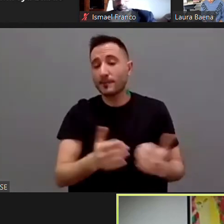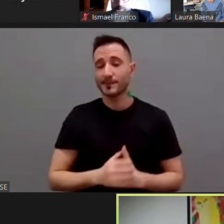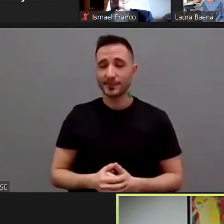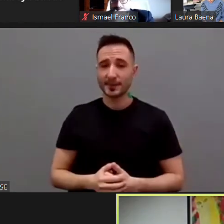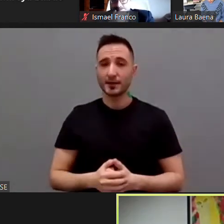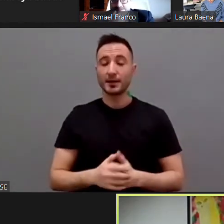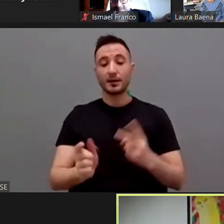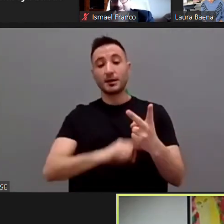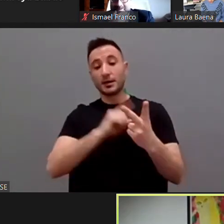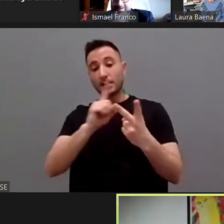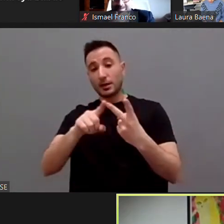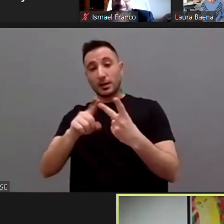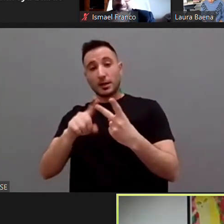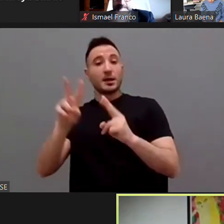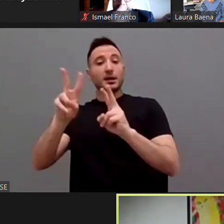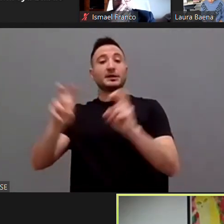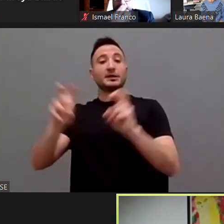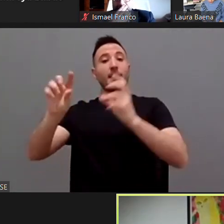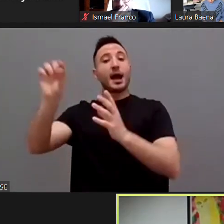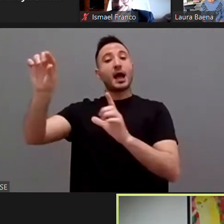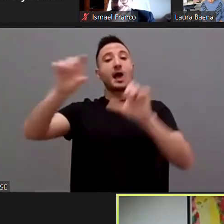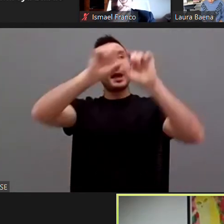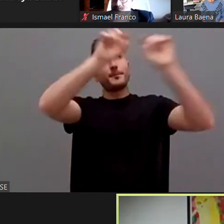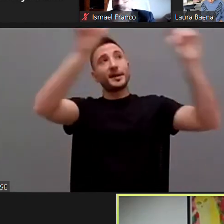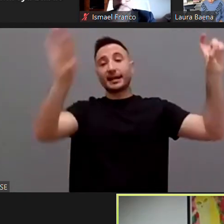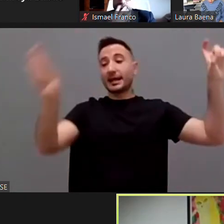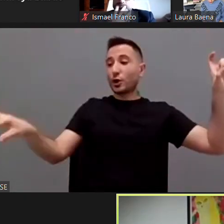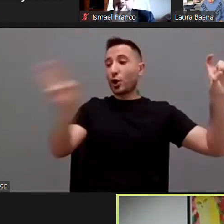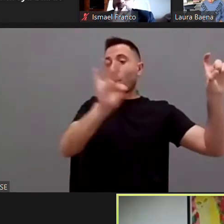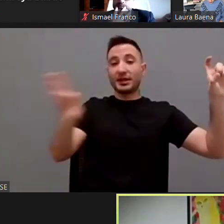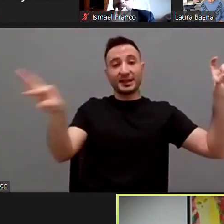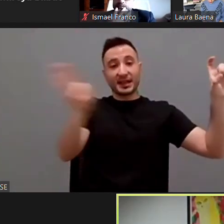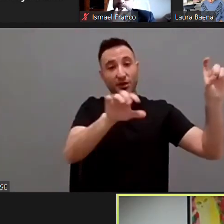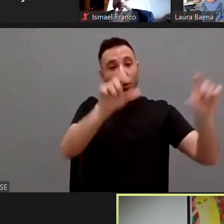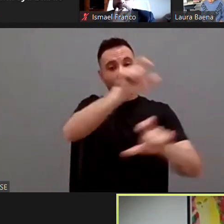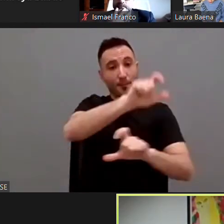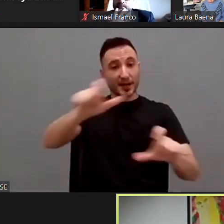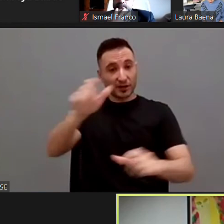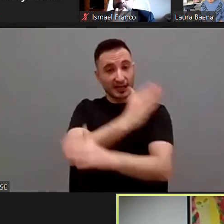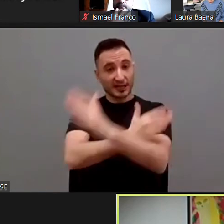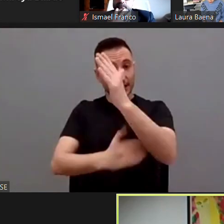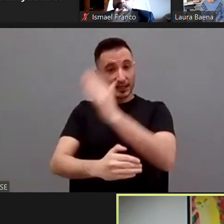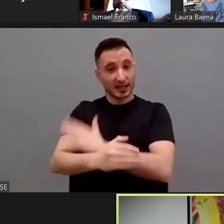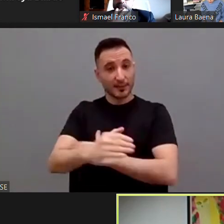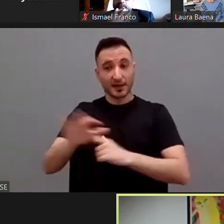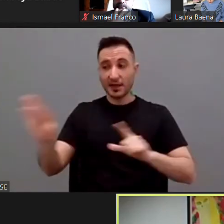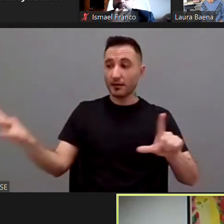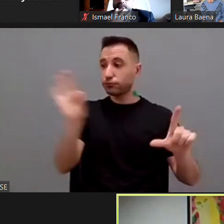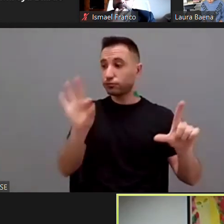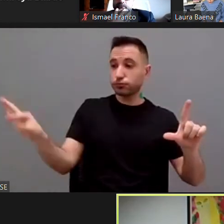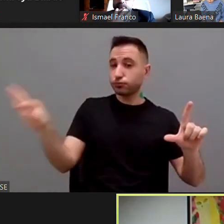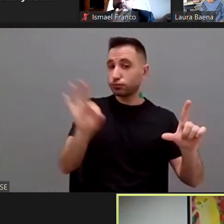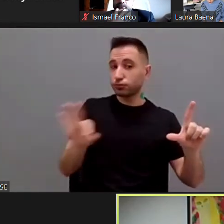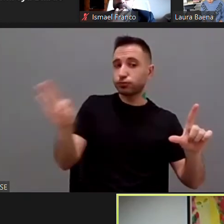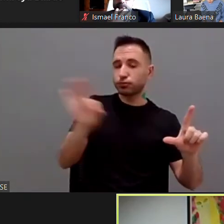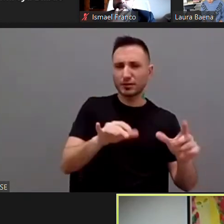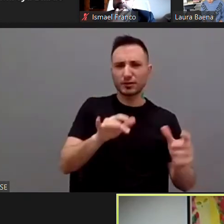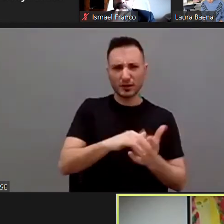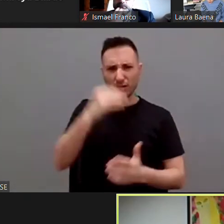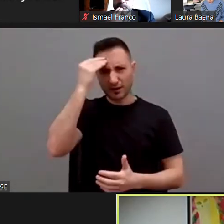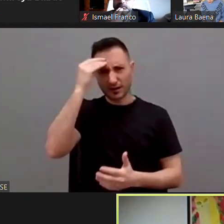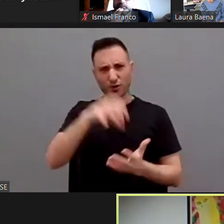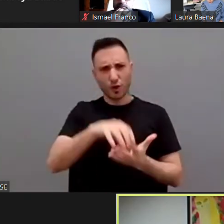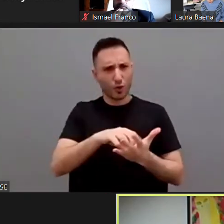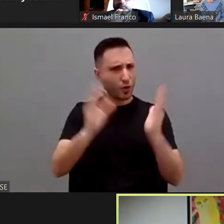Con respecto al tema de la contratación por parte de las empresas, si el teletrabajo favorece, sin duda alguna. Creo que además hay